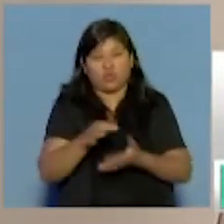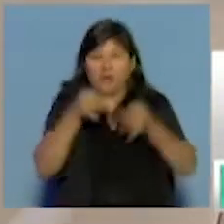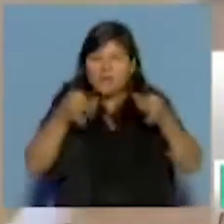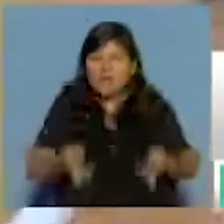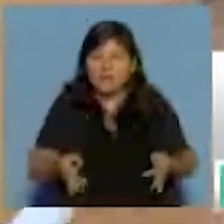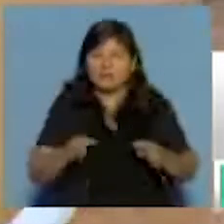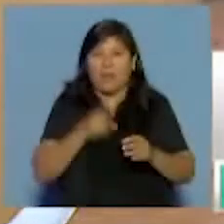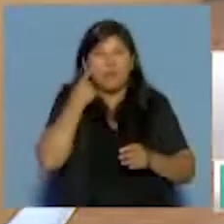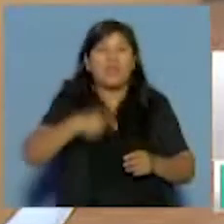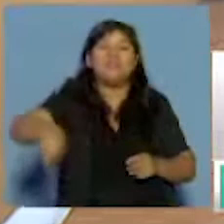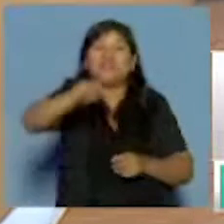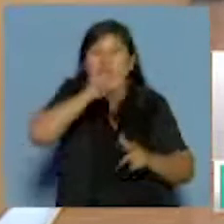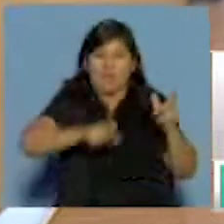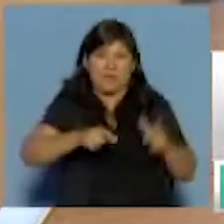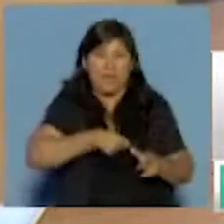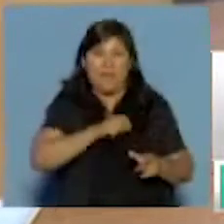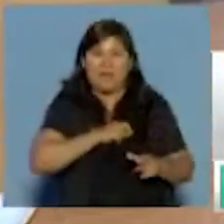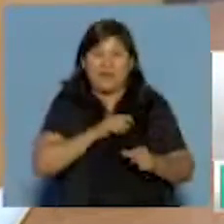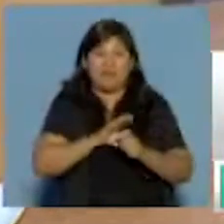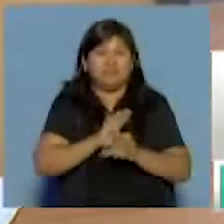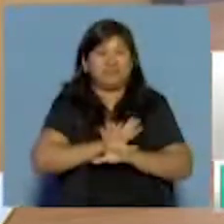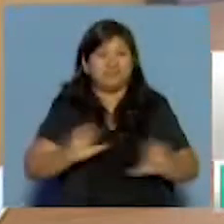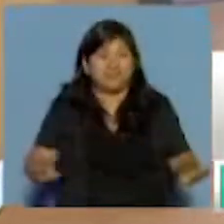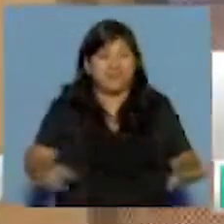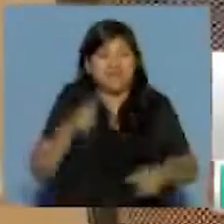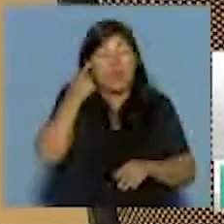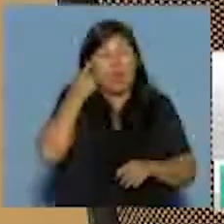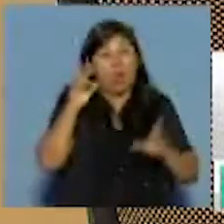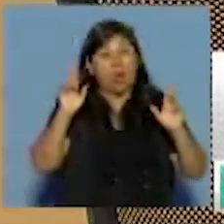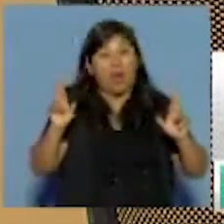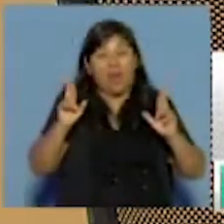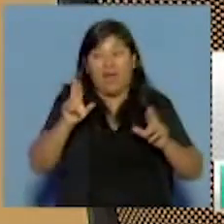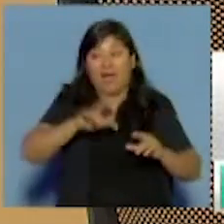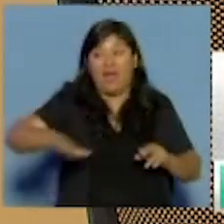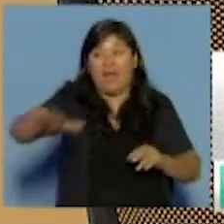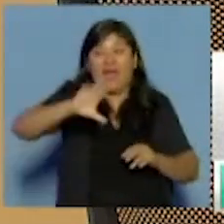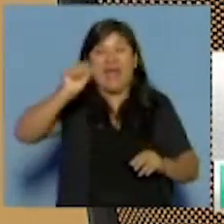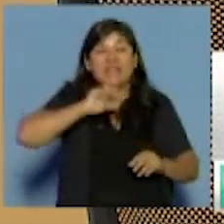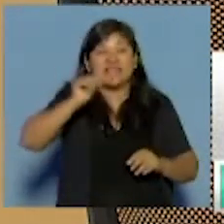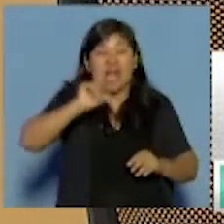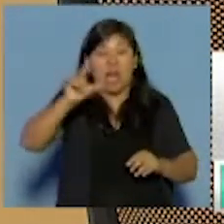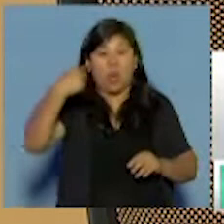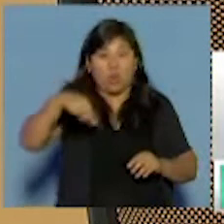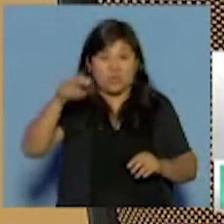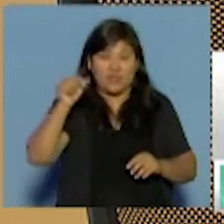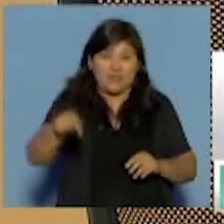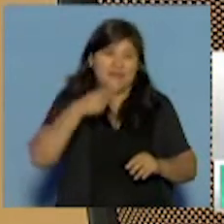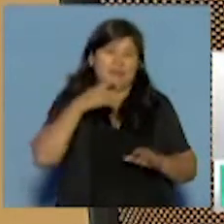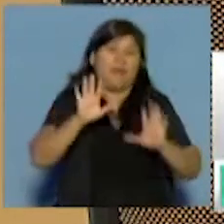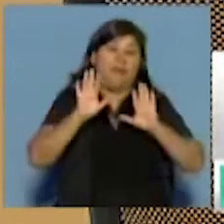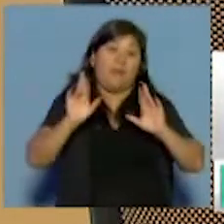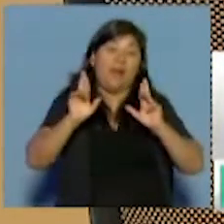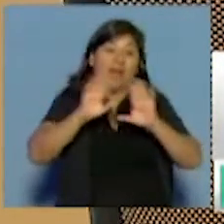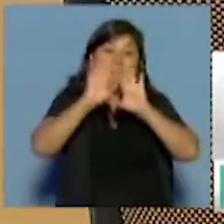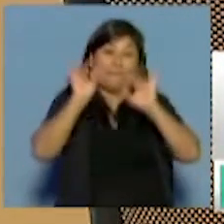esperemos que las próximas horas podamos decir que cataluña sigue en paz y en tranquilidad porque creo que este señor puig de mont ha abierto una grieta